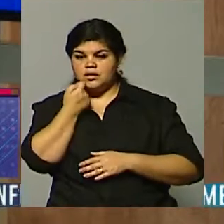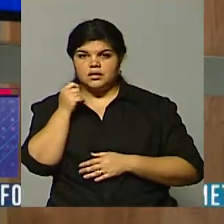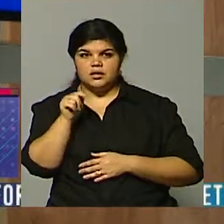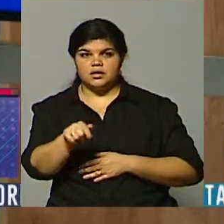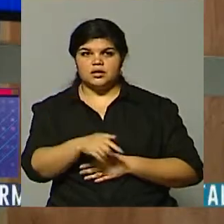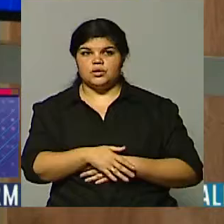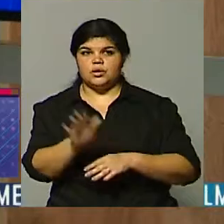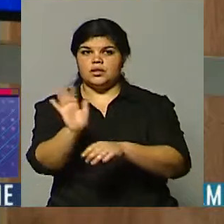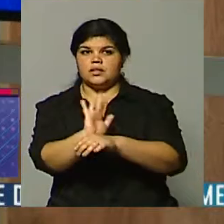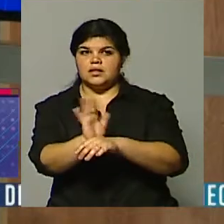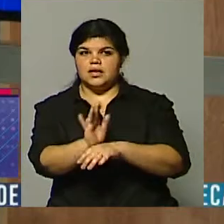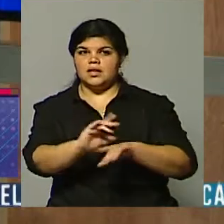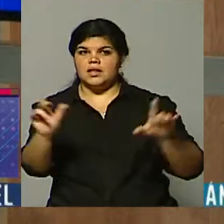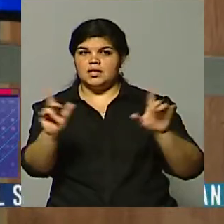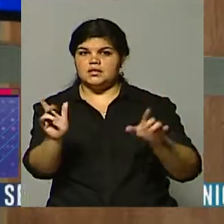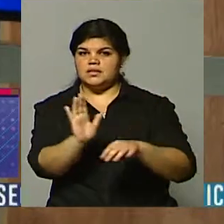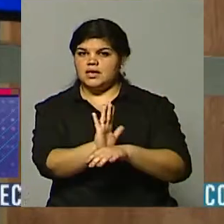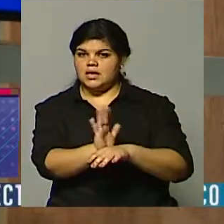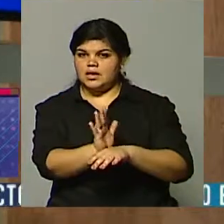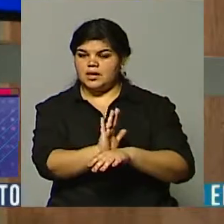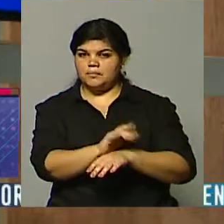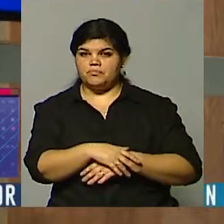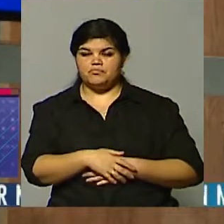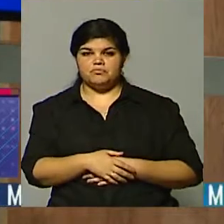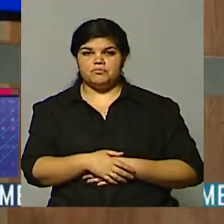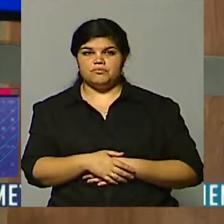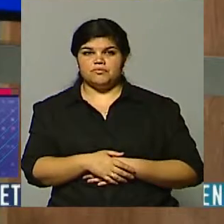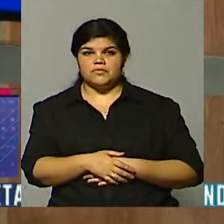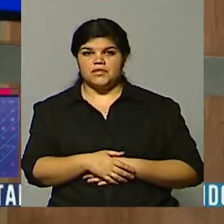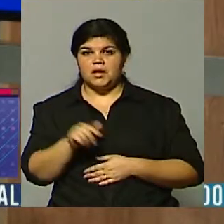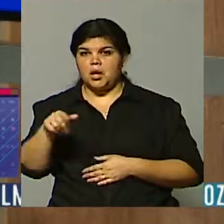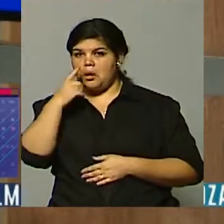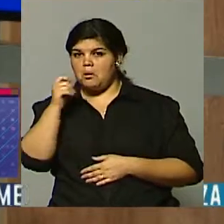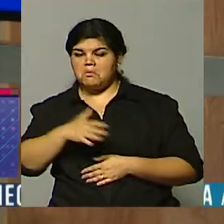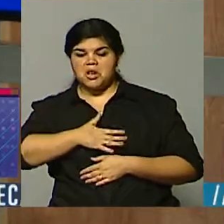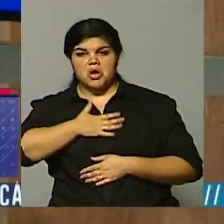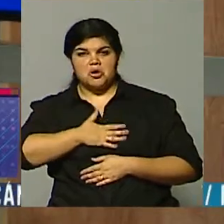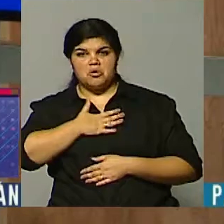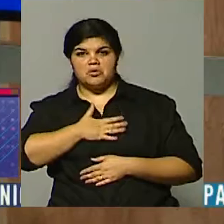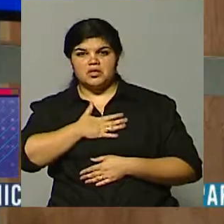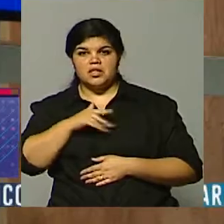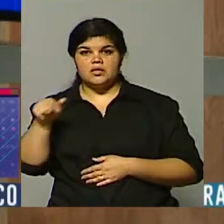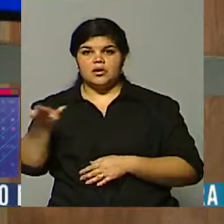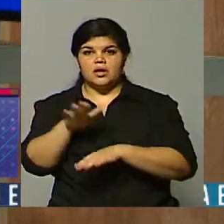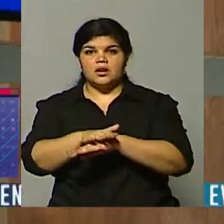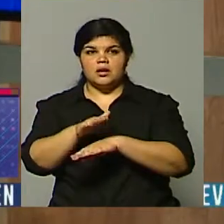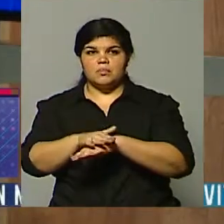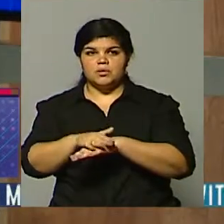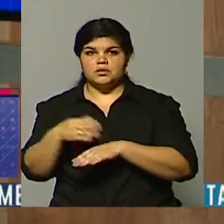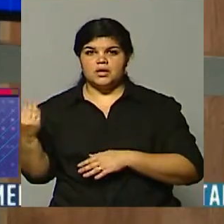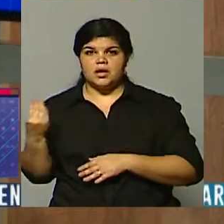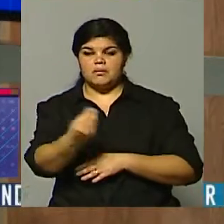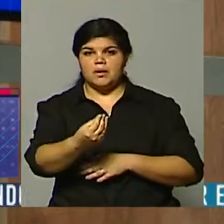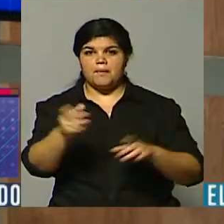la televisión, del cine. Por lo que él estuvo más que contento cuando se enteró que él sería el encargado de llevar a la